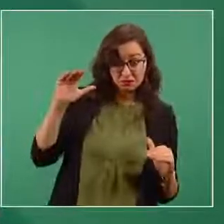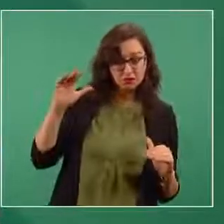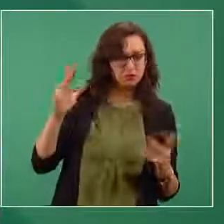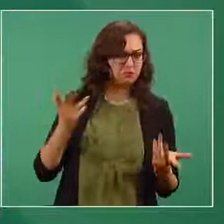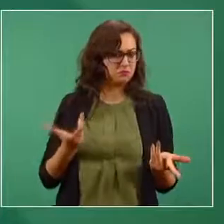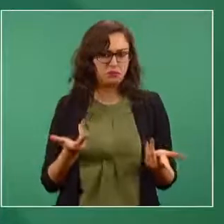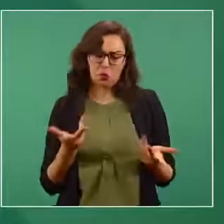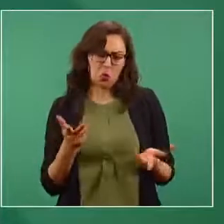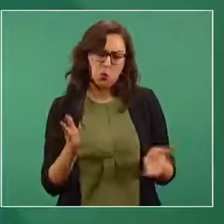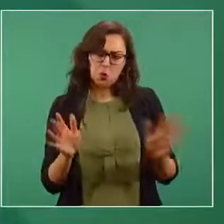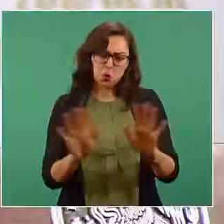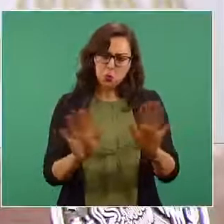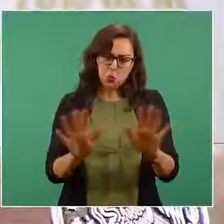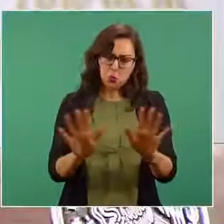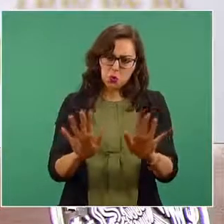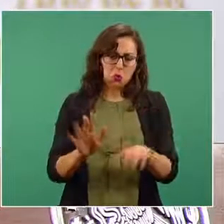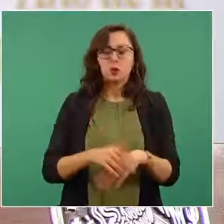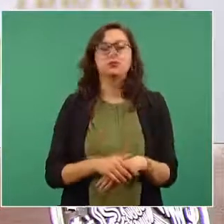colonias,